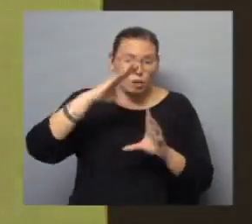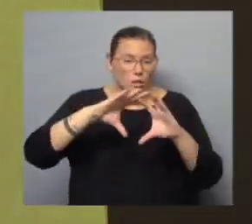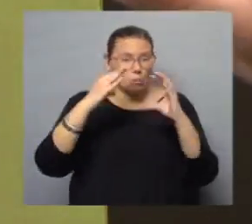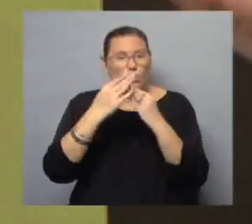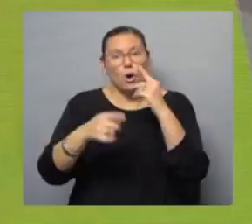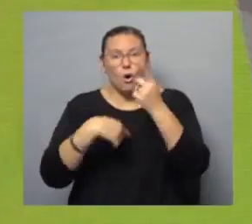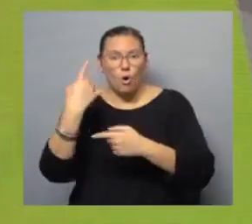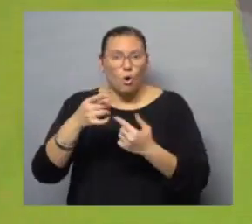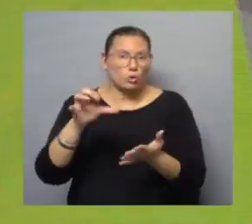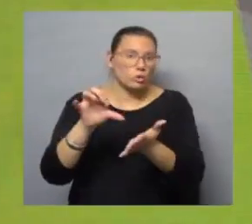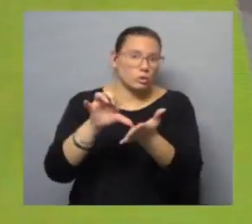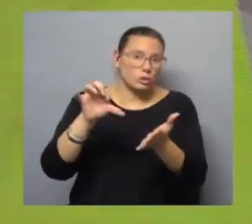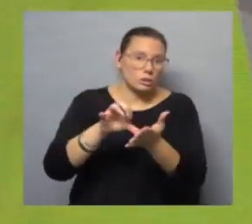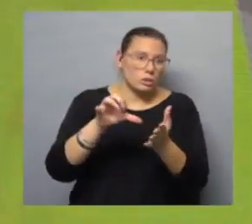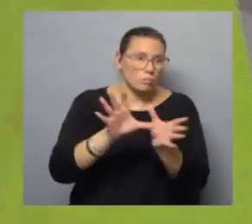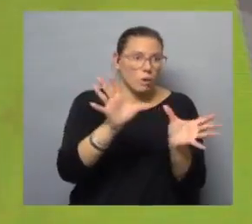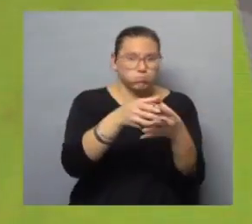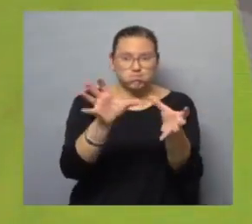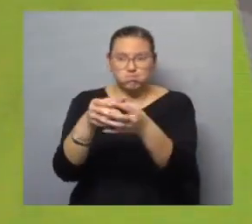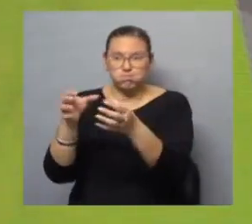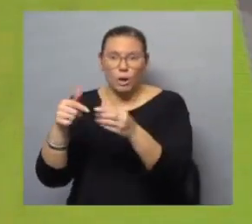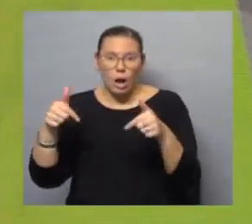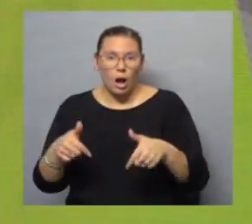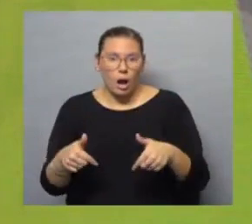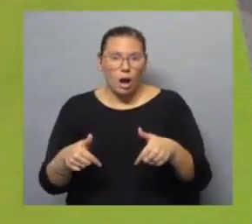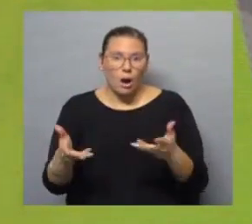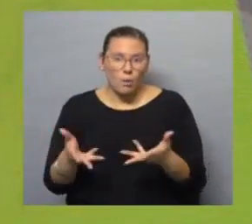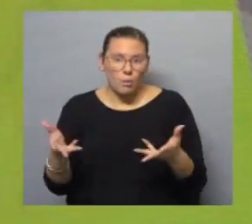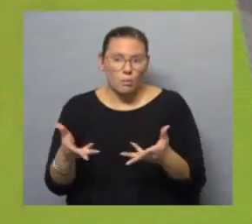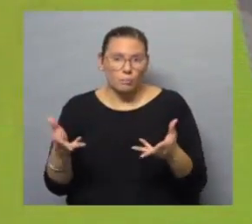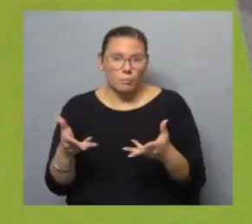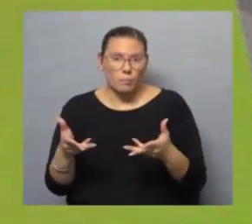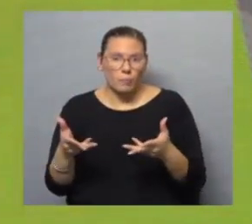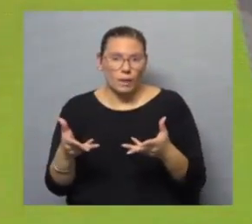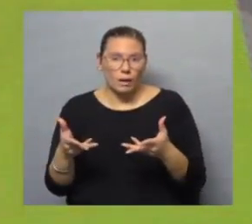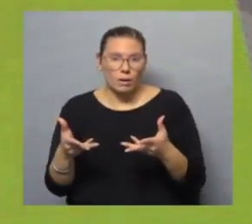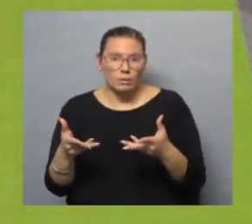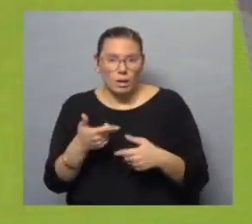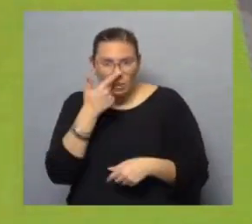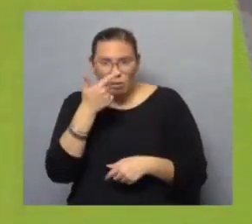de otros sistemas estelares es algo que hoy está consumiendo una buena cantidad del